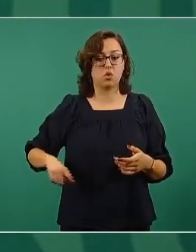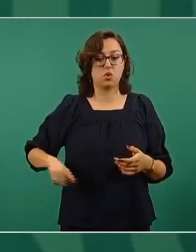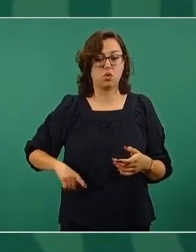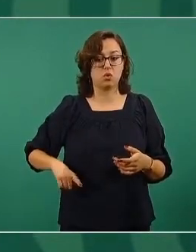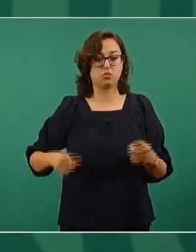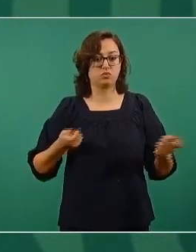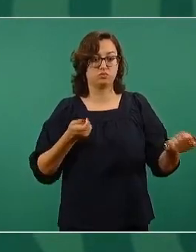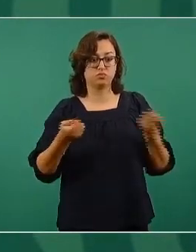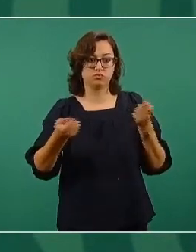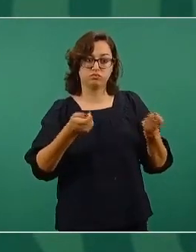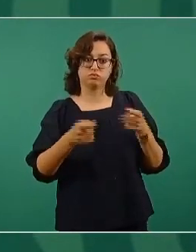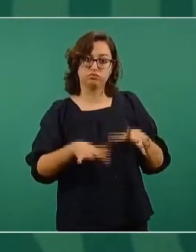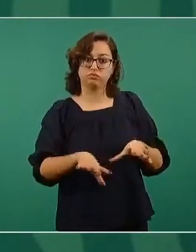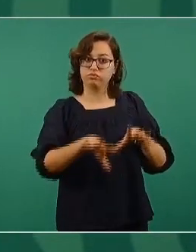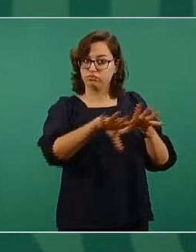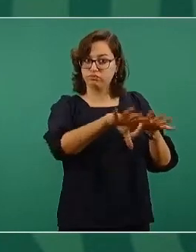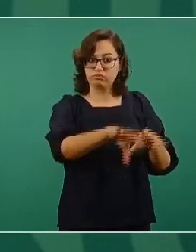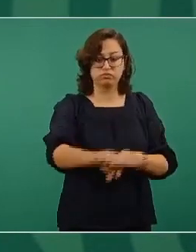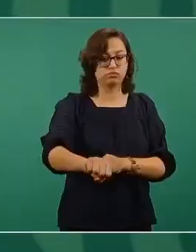de la nación,